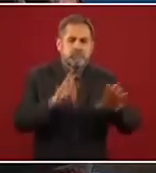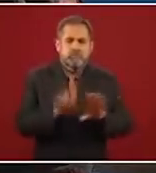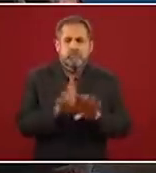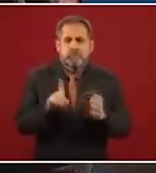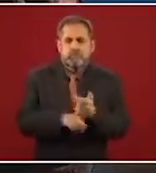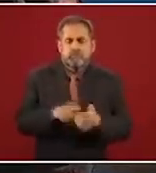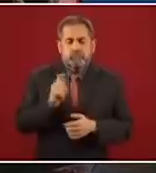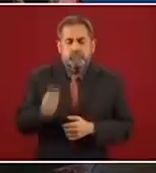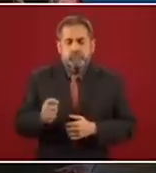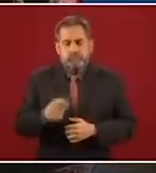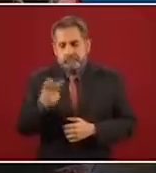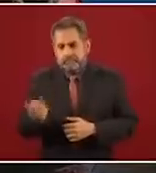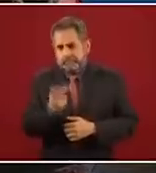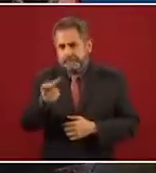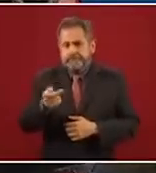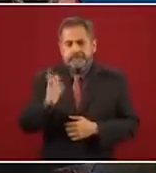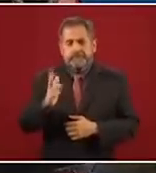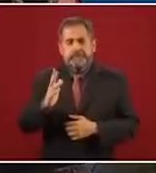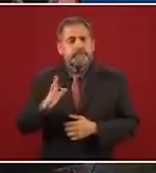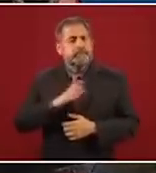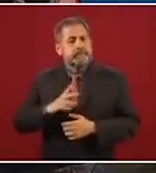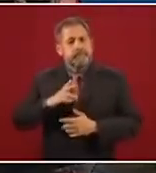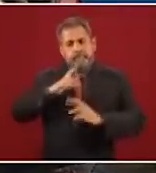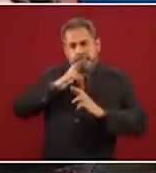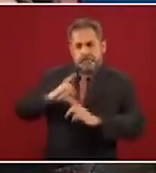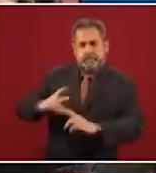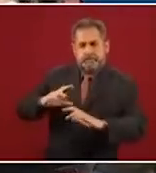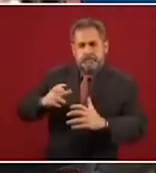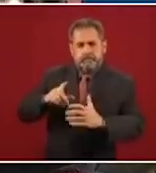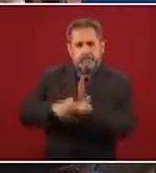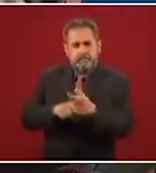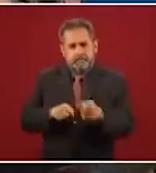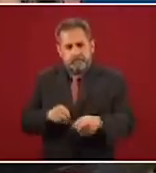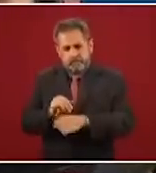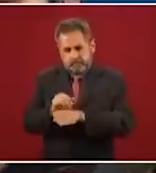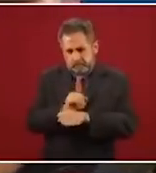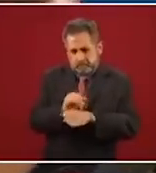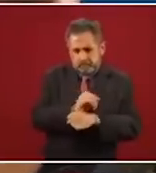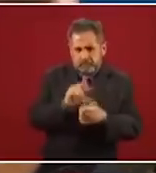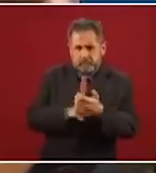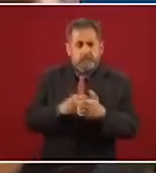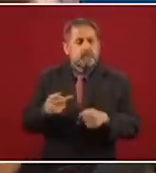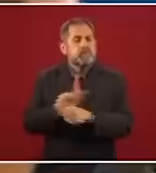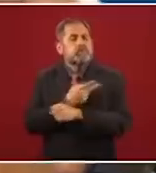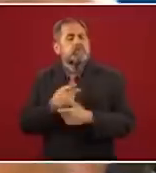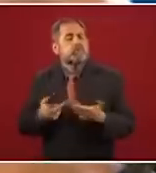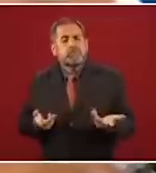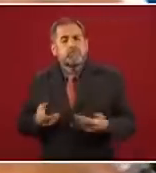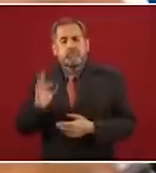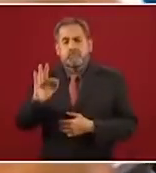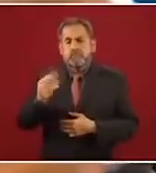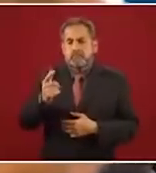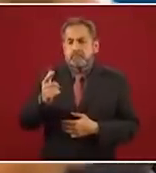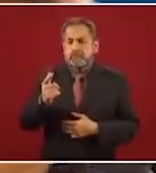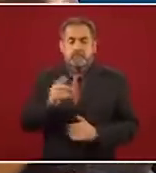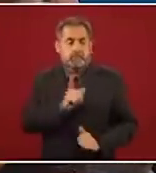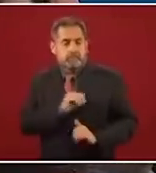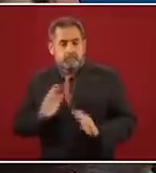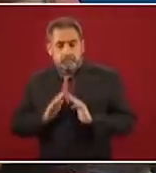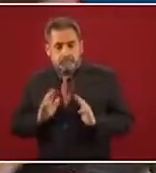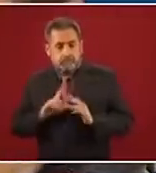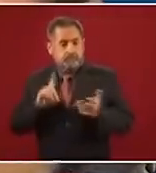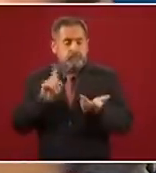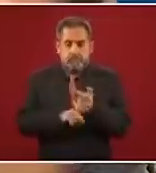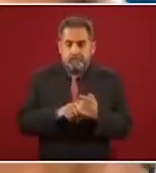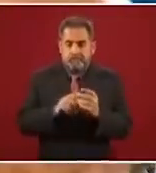otro lado preguntarle si ya hay resultados de esta investigación que realizaría la Fiscalía Militar sobre si